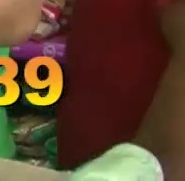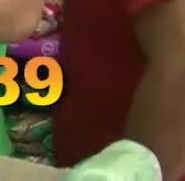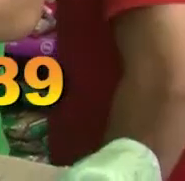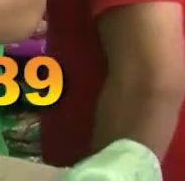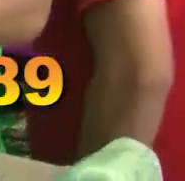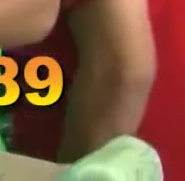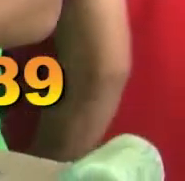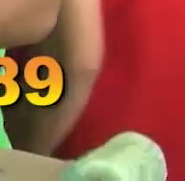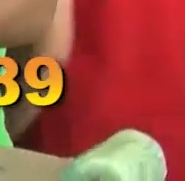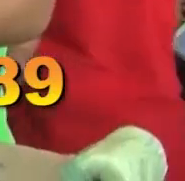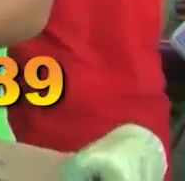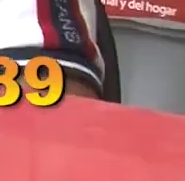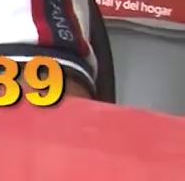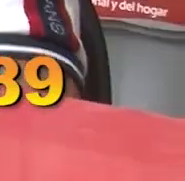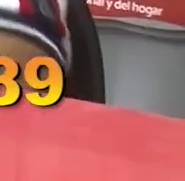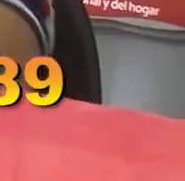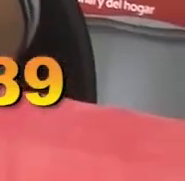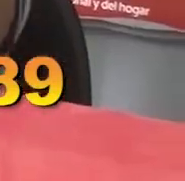2329A06, teléfono